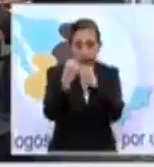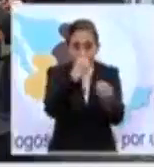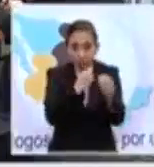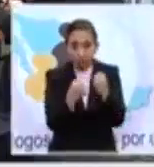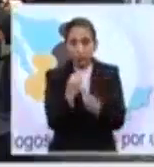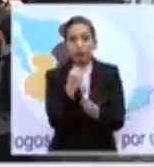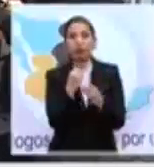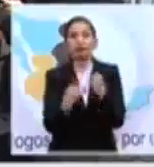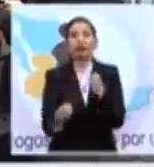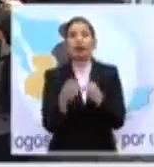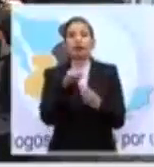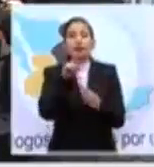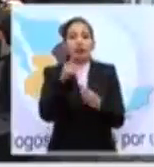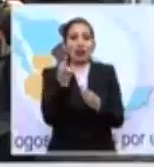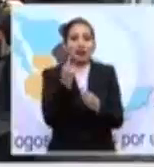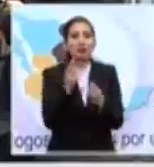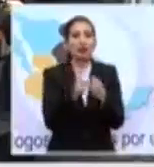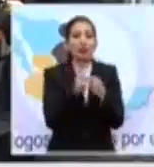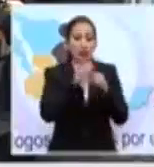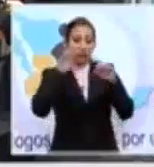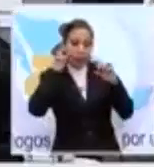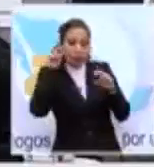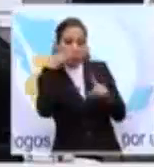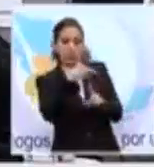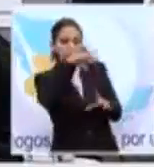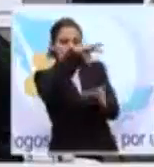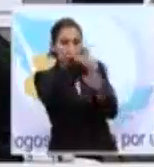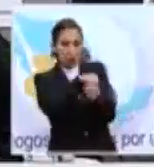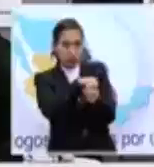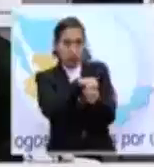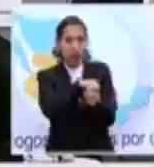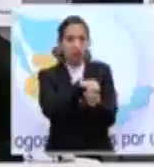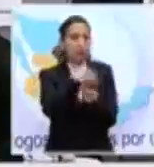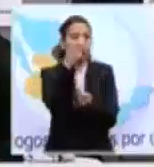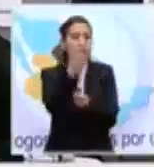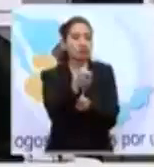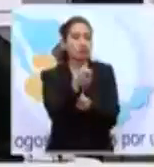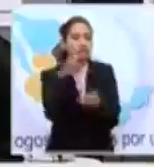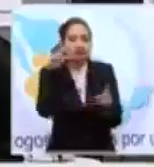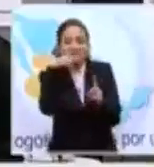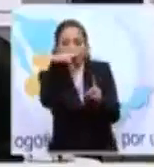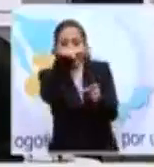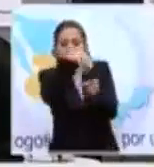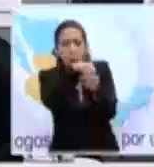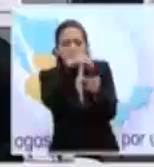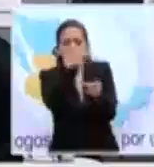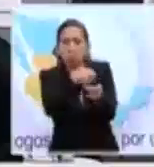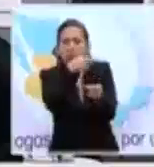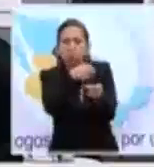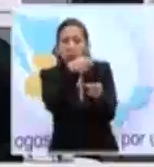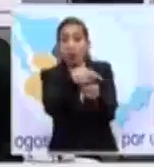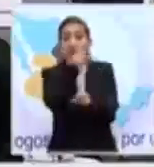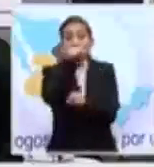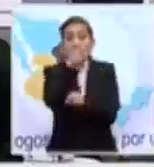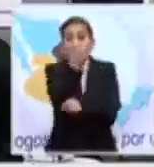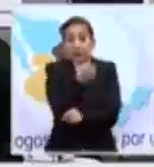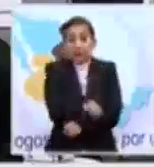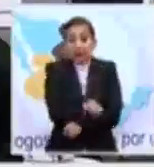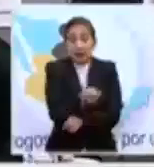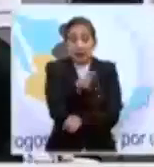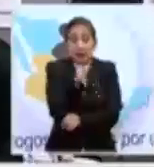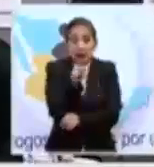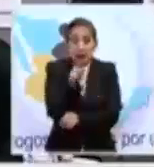que llevarse a cabo desde un enfoque integral. ¿Y qué significa un enfoque integral? Significa que hay que